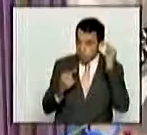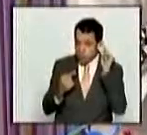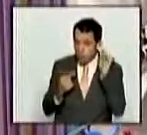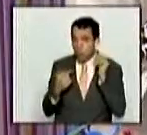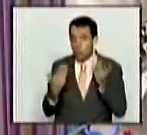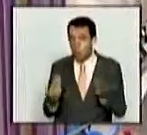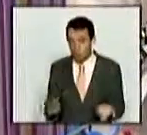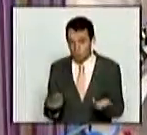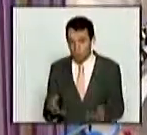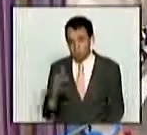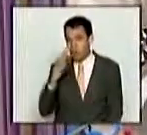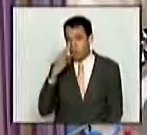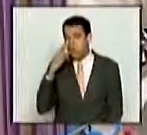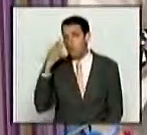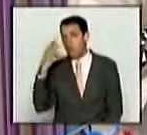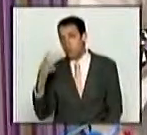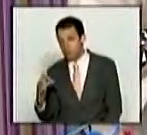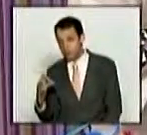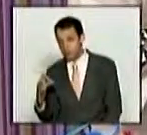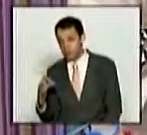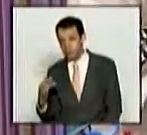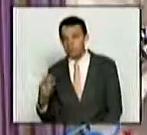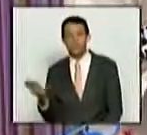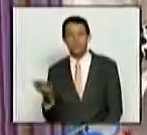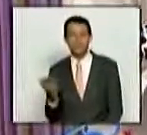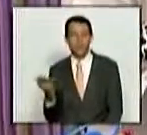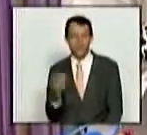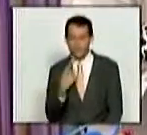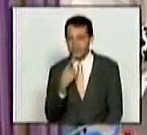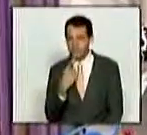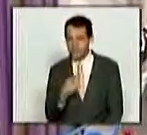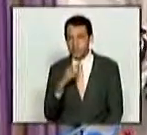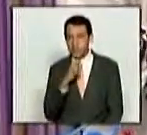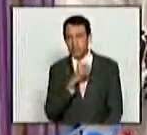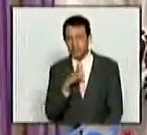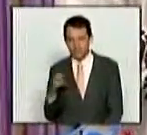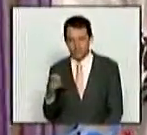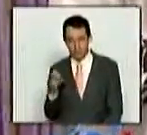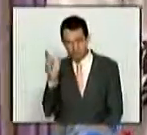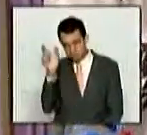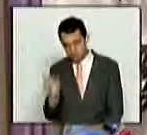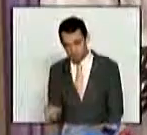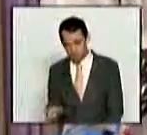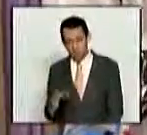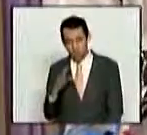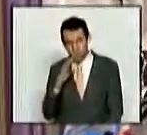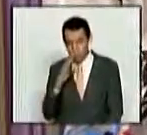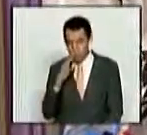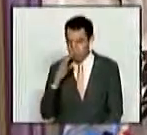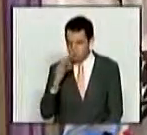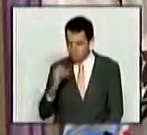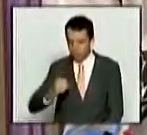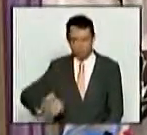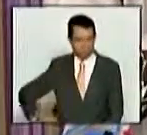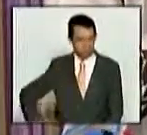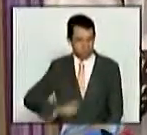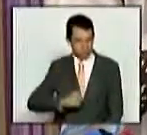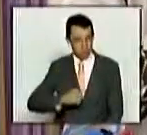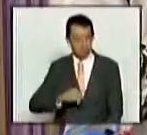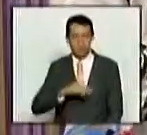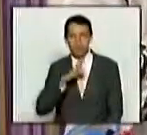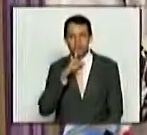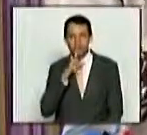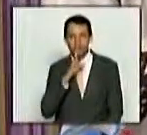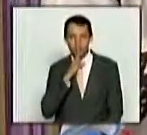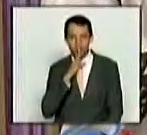paciente masculino. En la medicina tradicional china argumentamos de que todo el factor masculino que hay en nuestro cuerpo se